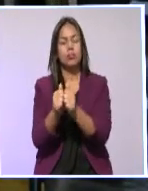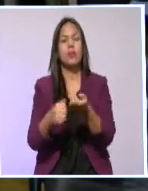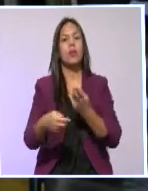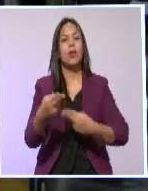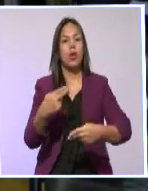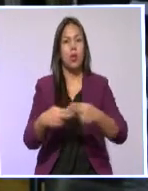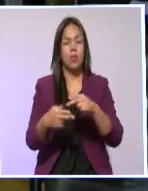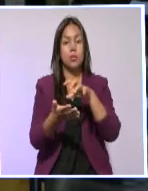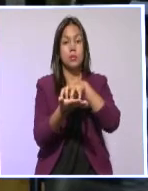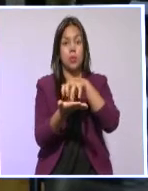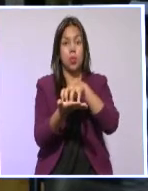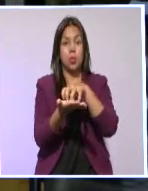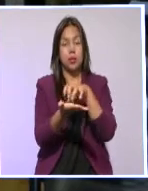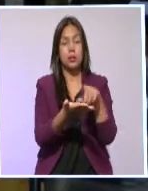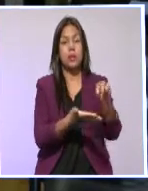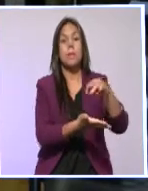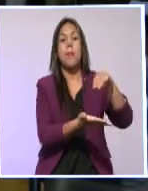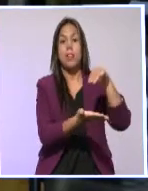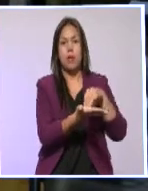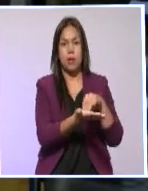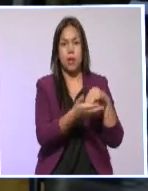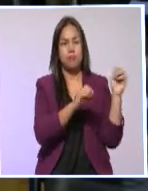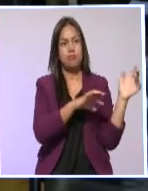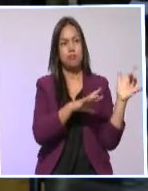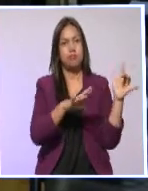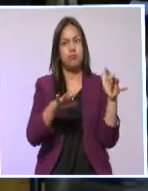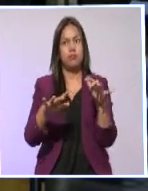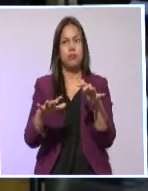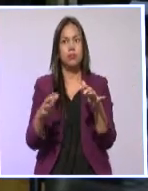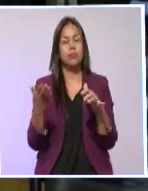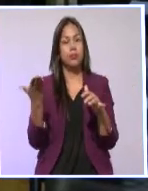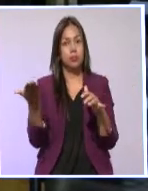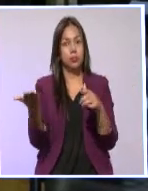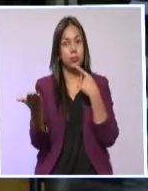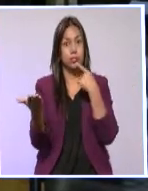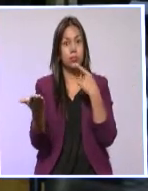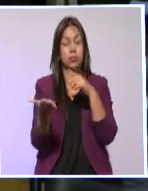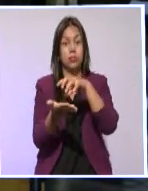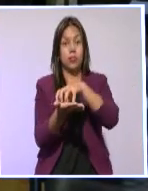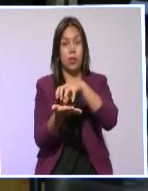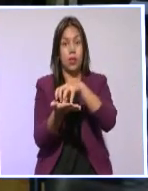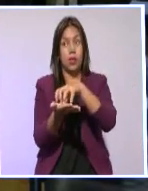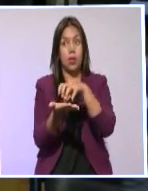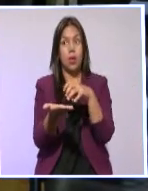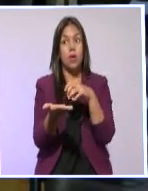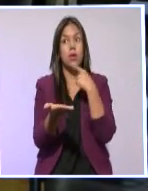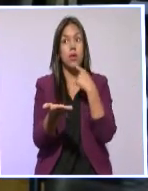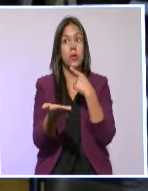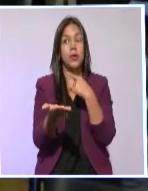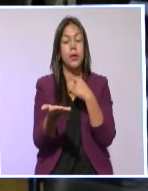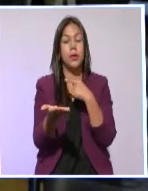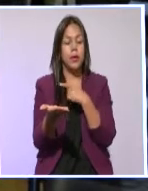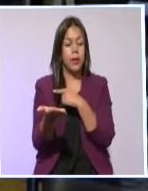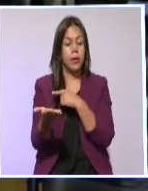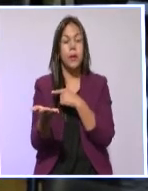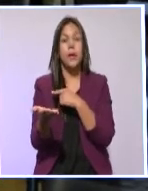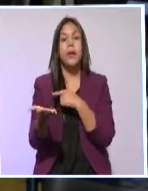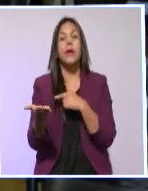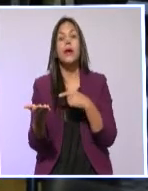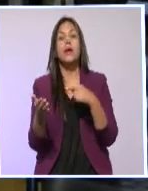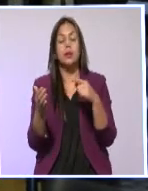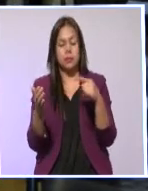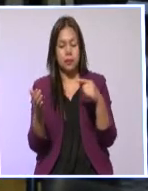la provincia de Manabí para exponer las realidades de dicha provincia luego del terremoto del 16 de abril.